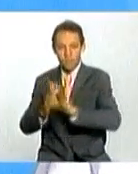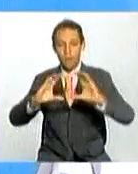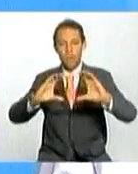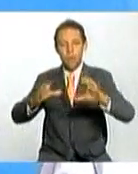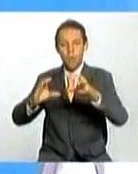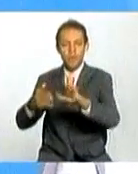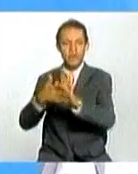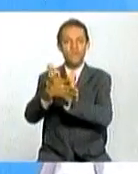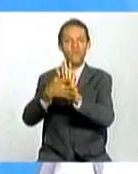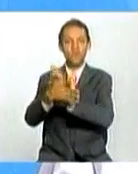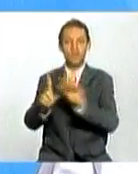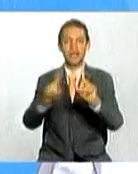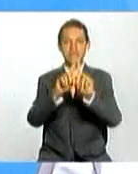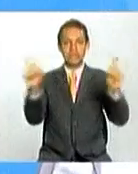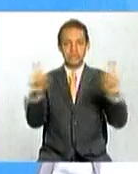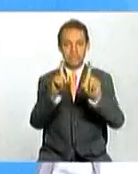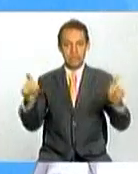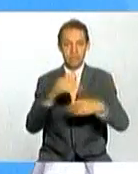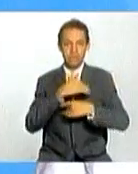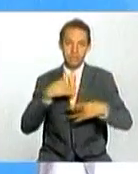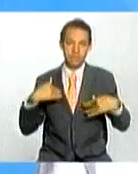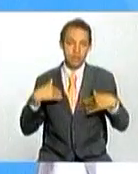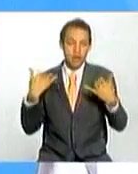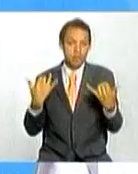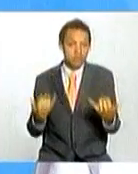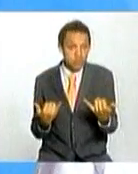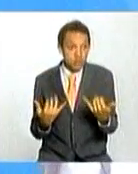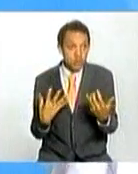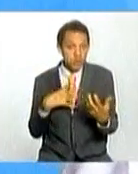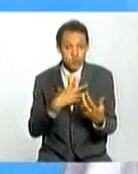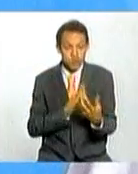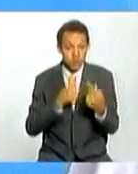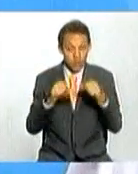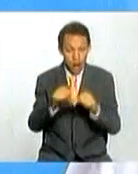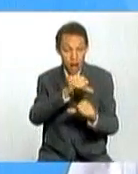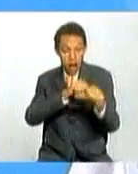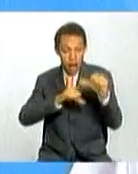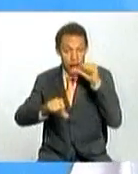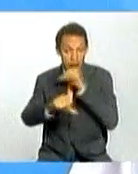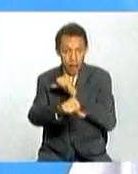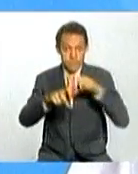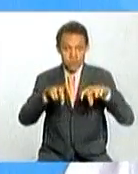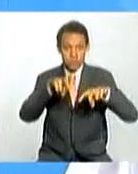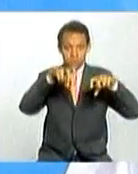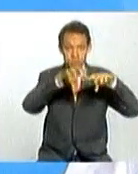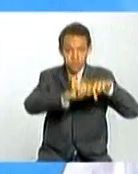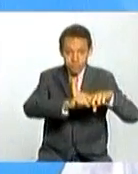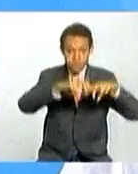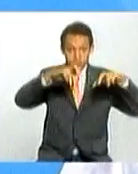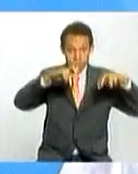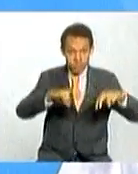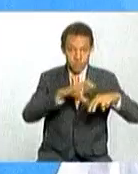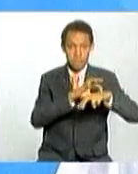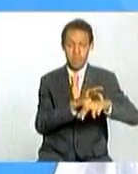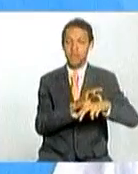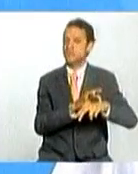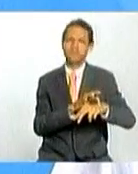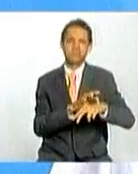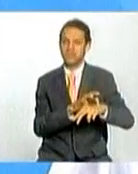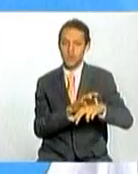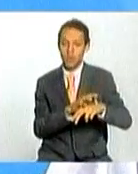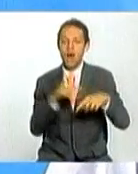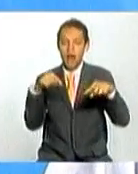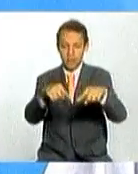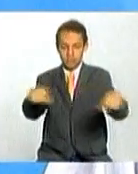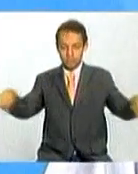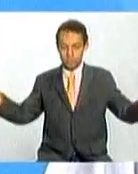con diferentes temas de salud. Este programa no pretende reemplazar una consulta médica, vamos a hacer de este programa hoy un